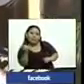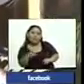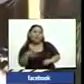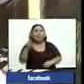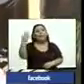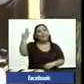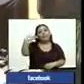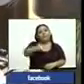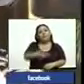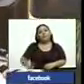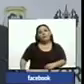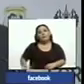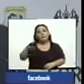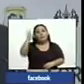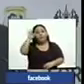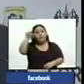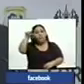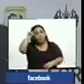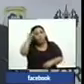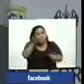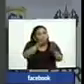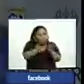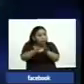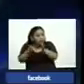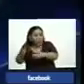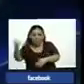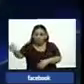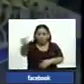Funes sobre un supuesto plan para traerlo al país.